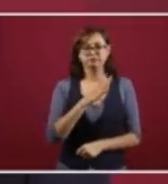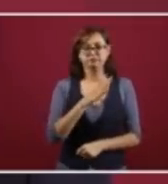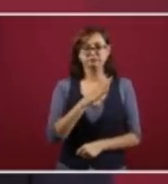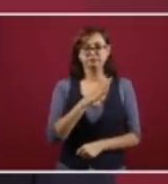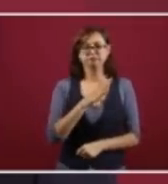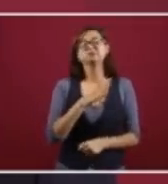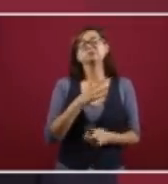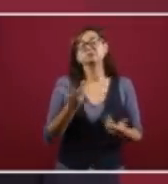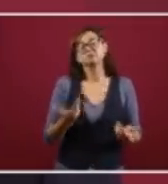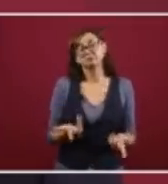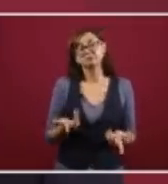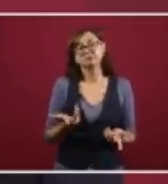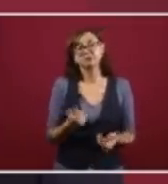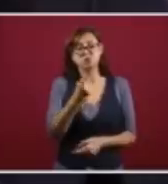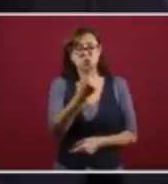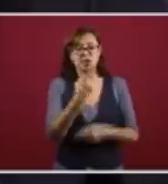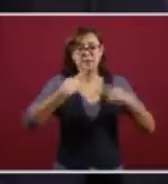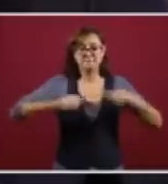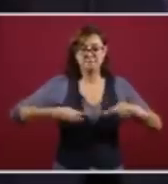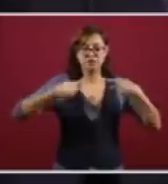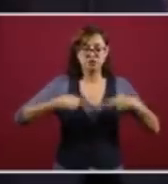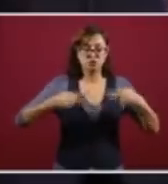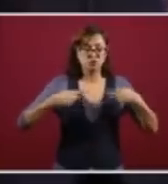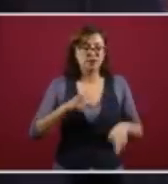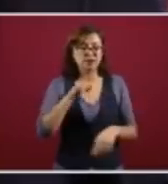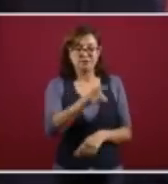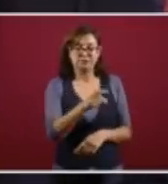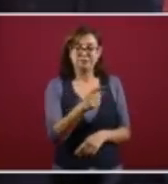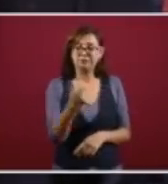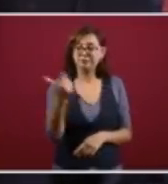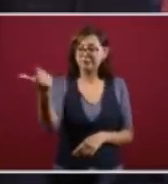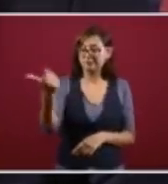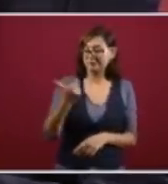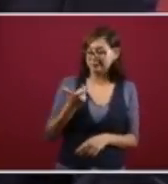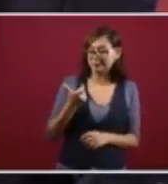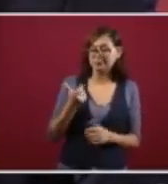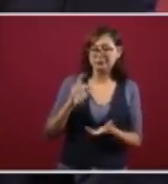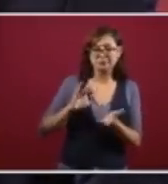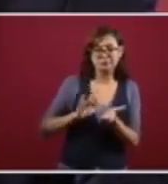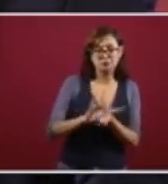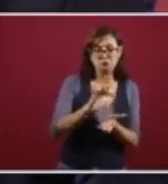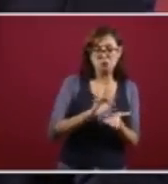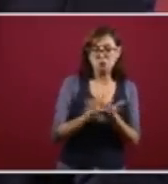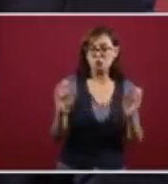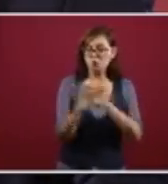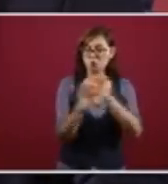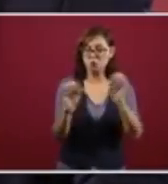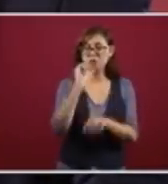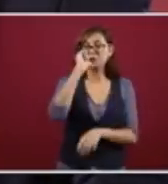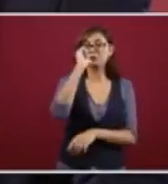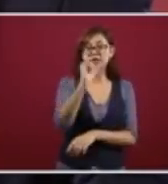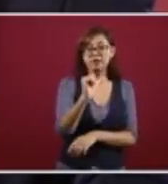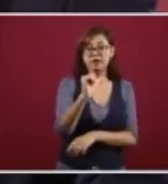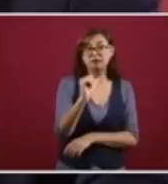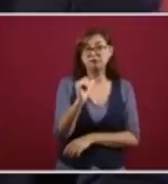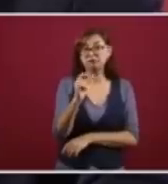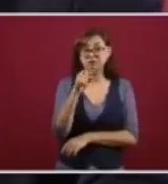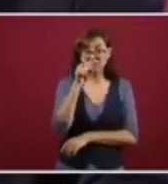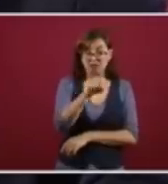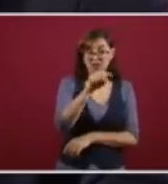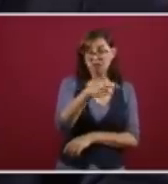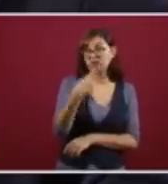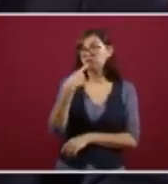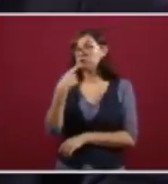Si la persona que no recibió el recurso hizo la denuncia o no en su momento,